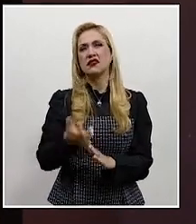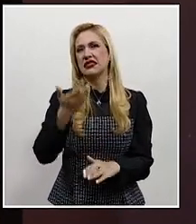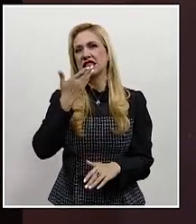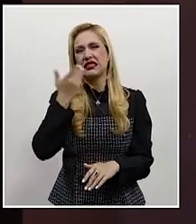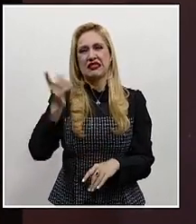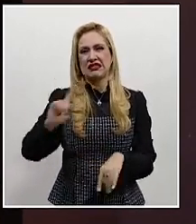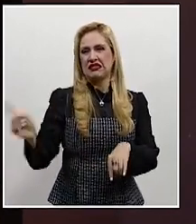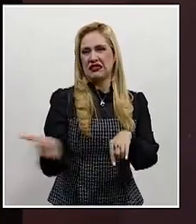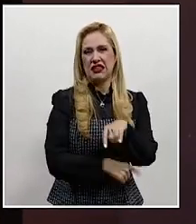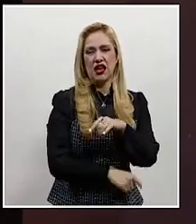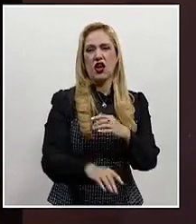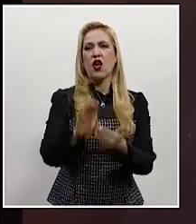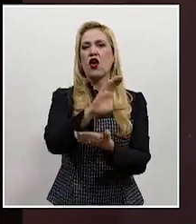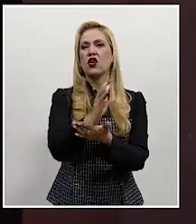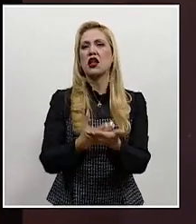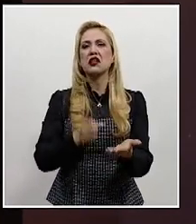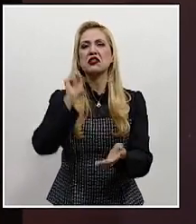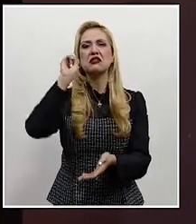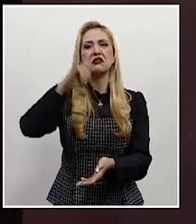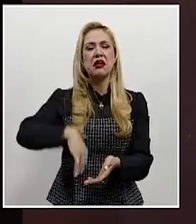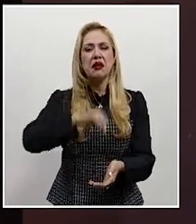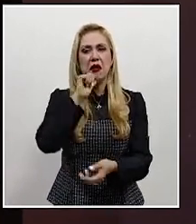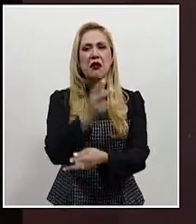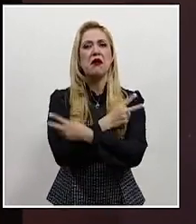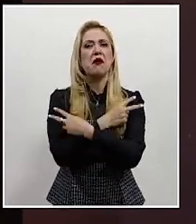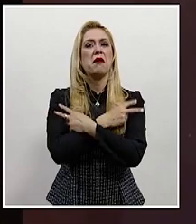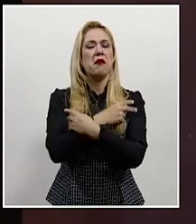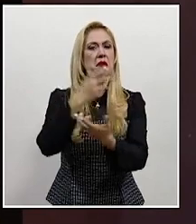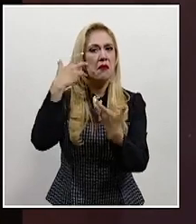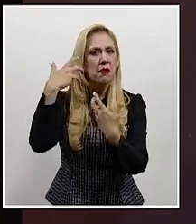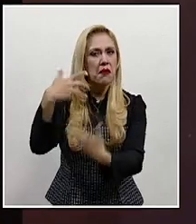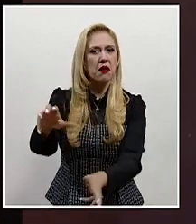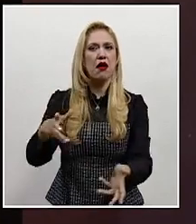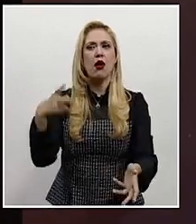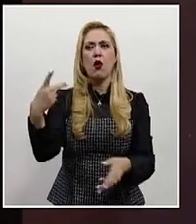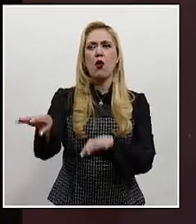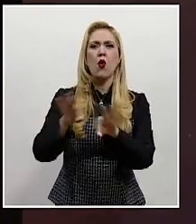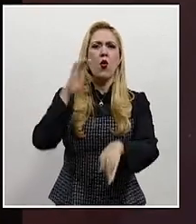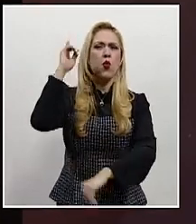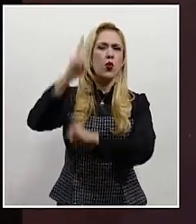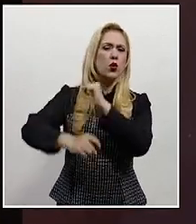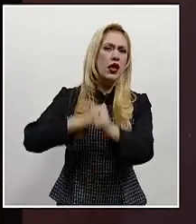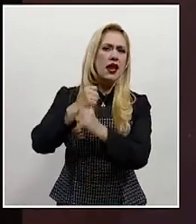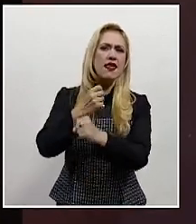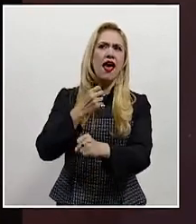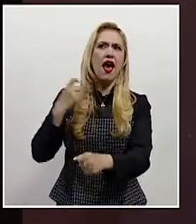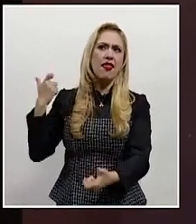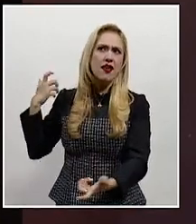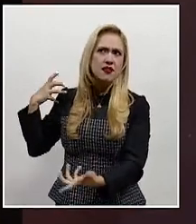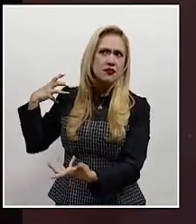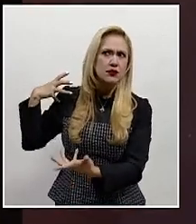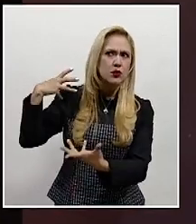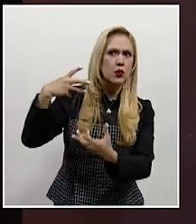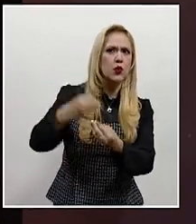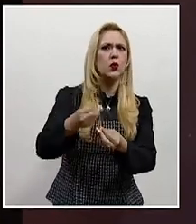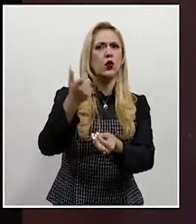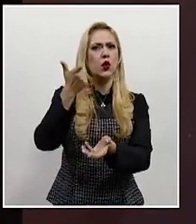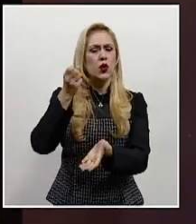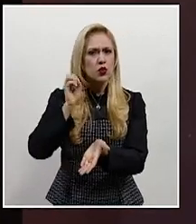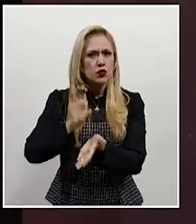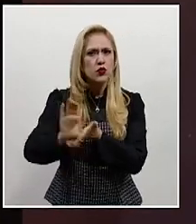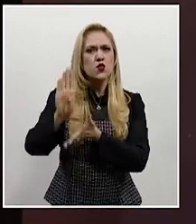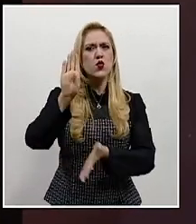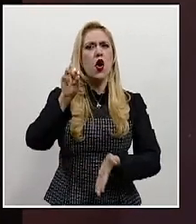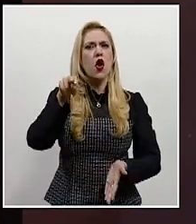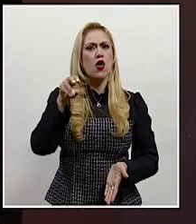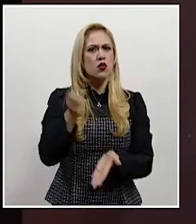como la subcontratación, la recuperación del reparto de utilidades. La idea es dignificar el trabajo en nuestro país, ¿no?